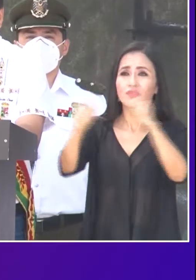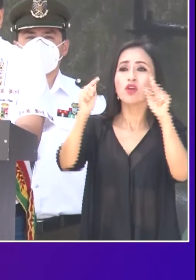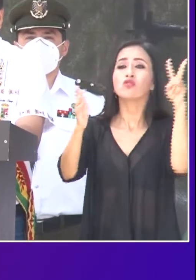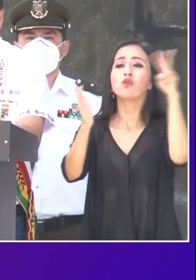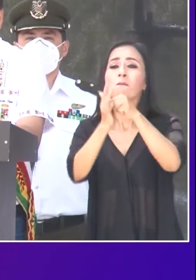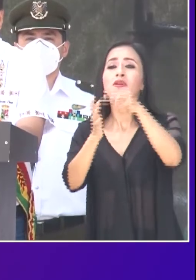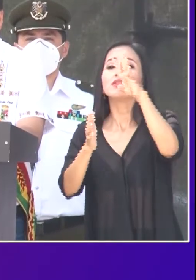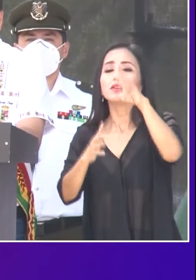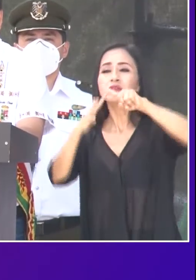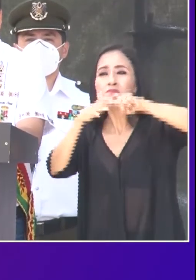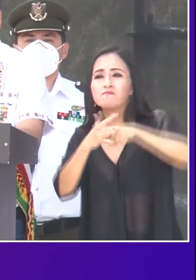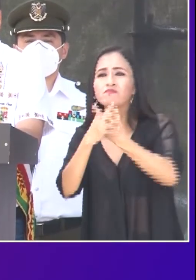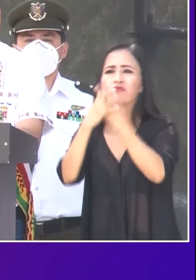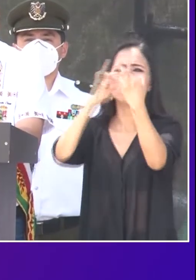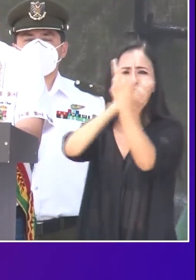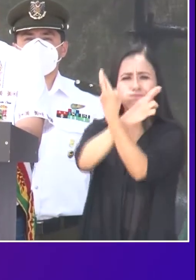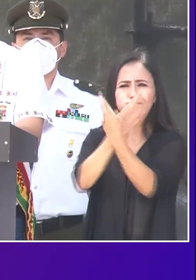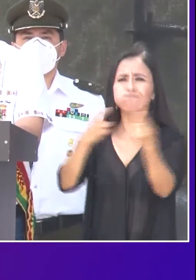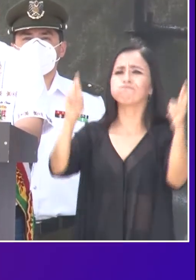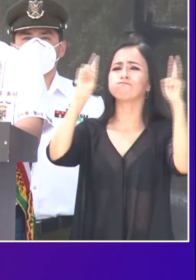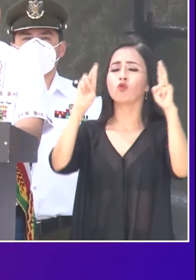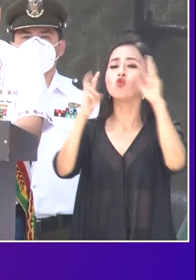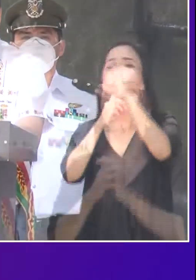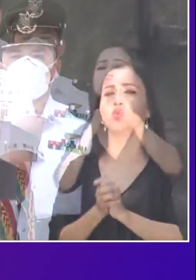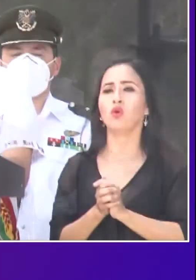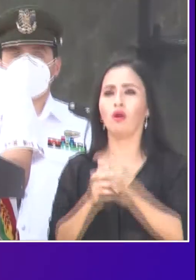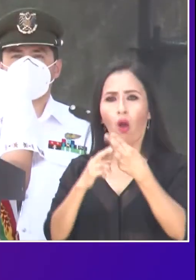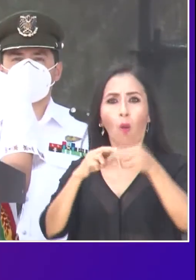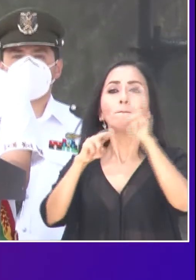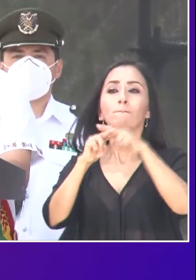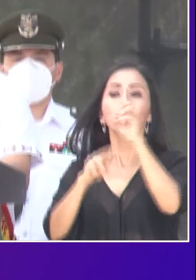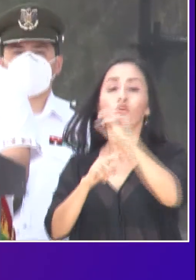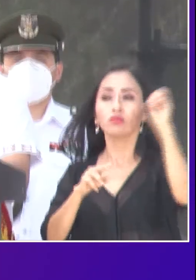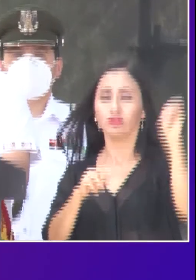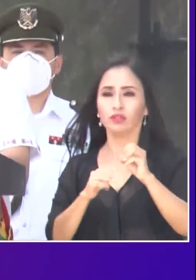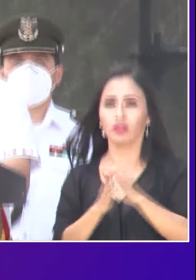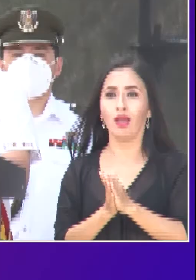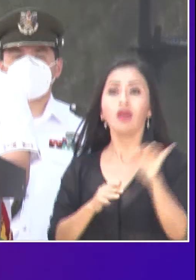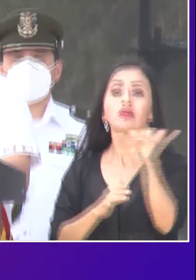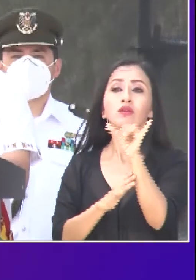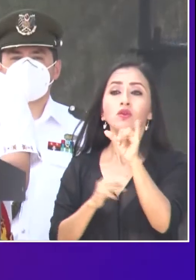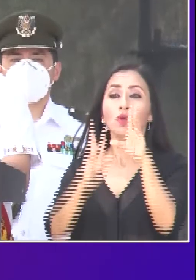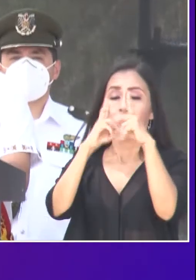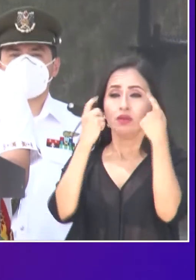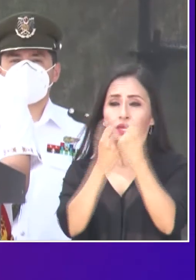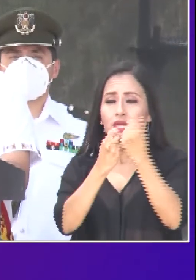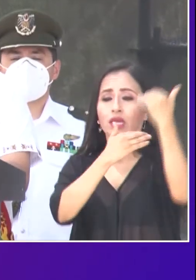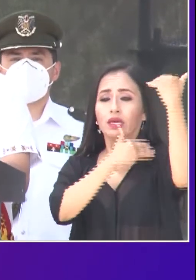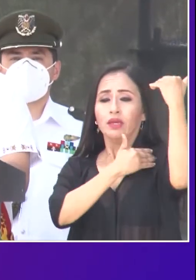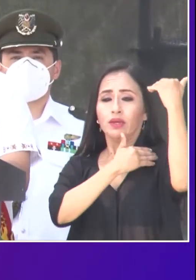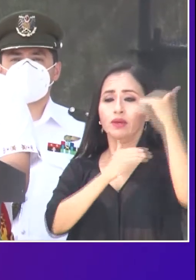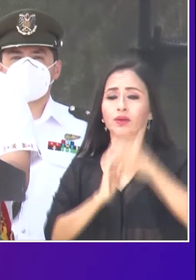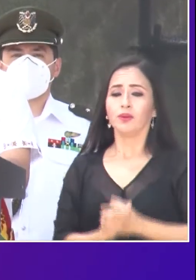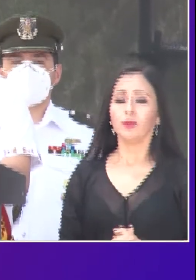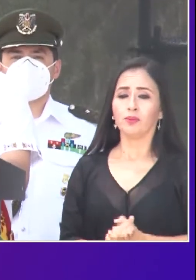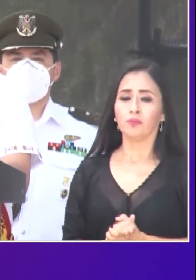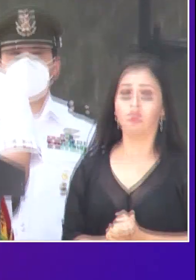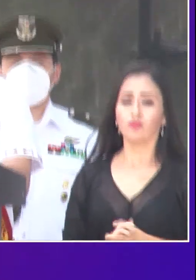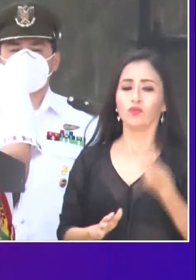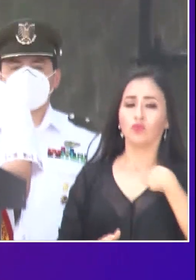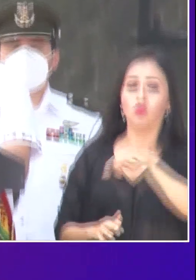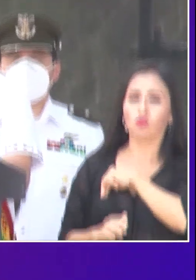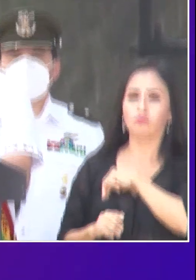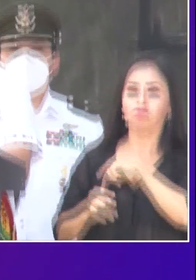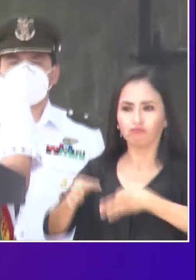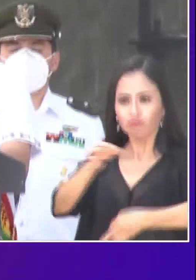a atender los problemas de las grandes mayorías ni a dar justicia para las grandes mayorías. Ha hablado nuestro presidente